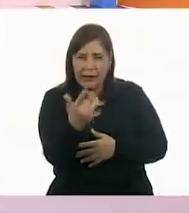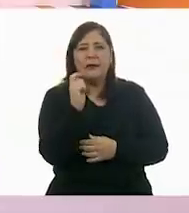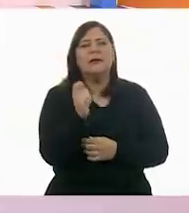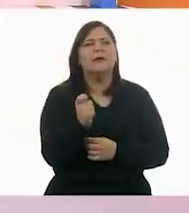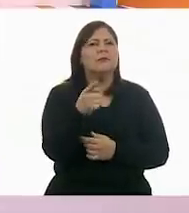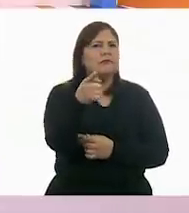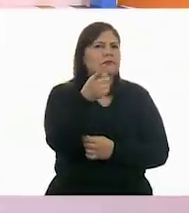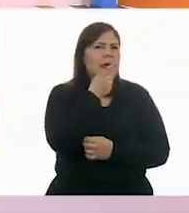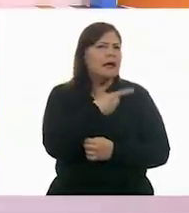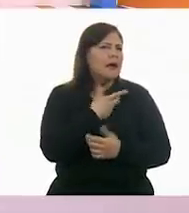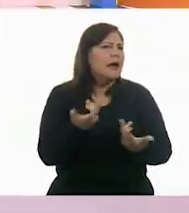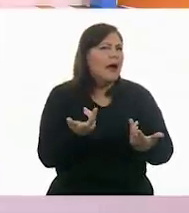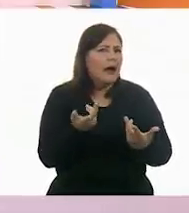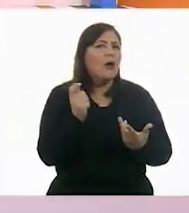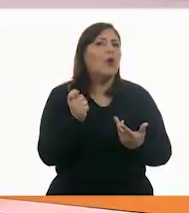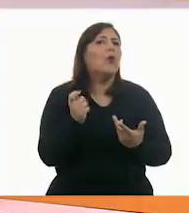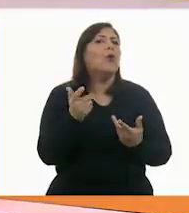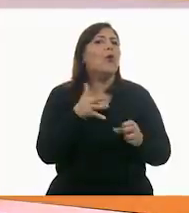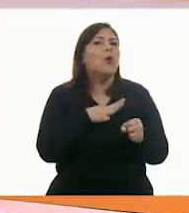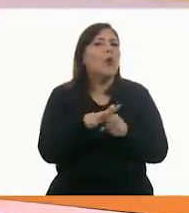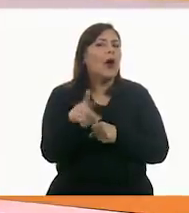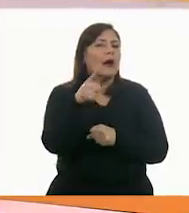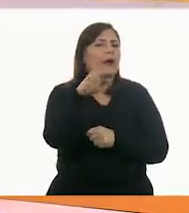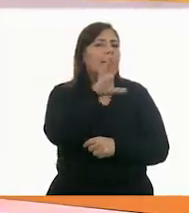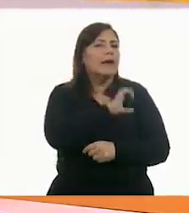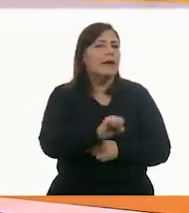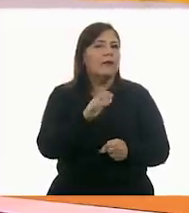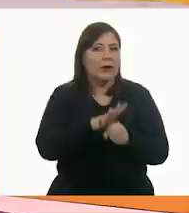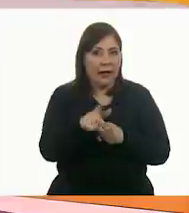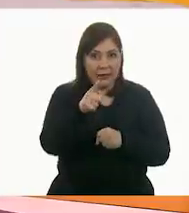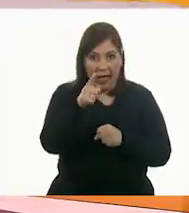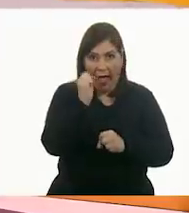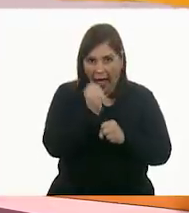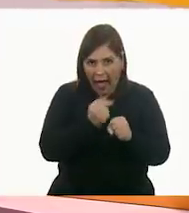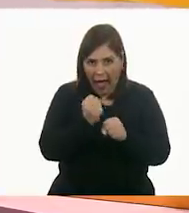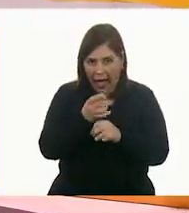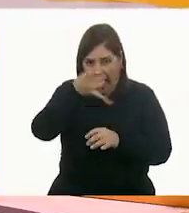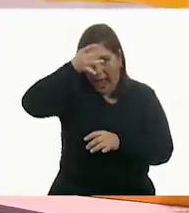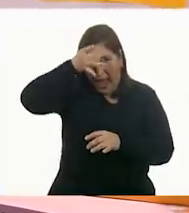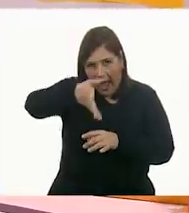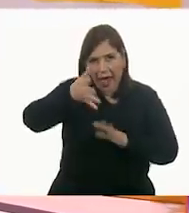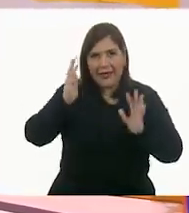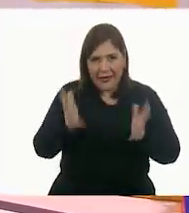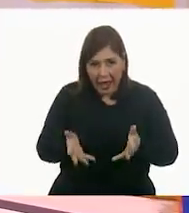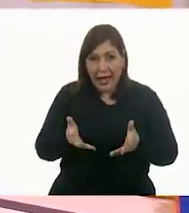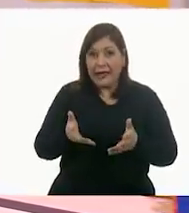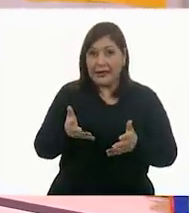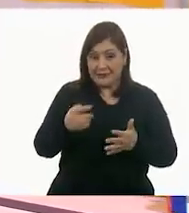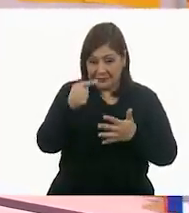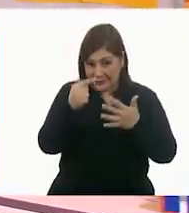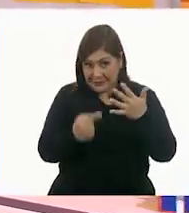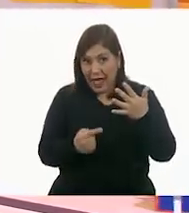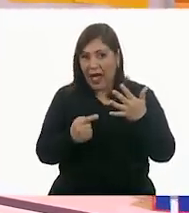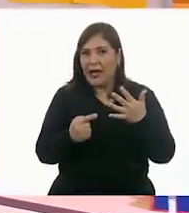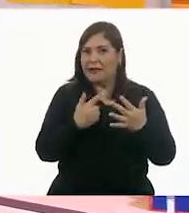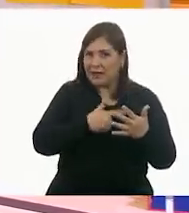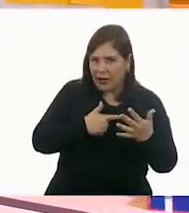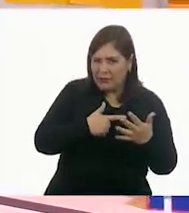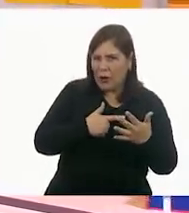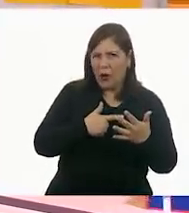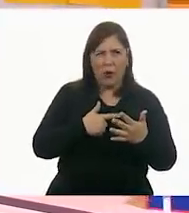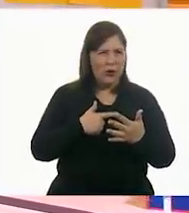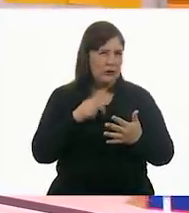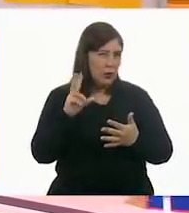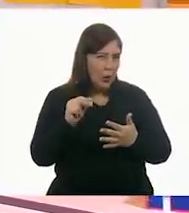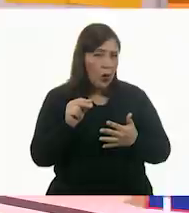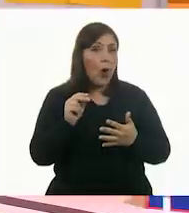tal te fue? ¿Cuál fue tu favorita? ¿Practicaste todas? ¿Sí te gustaron o no?